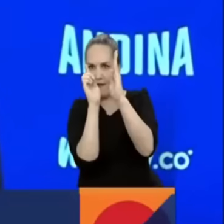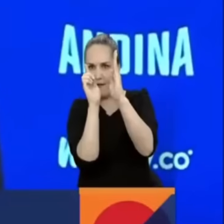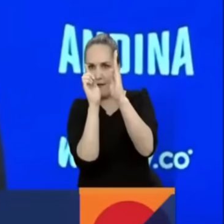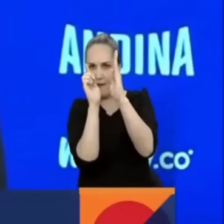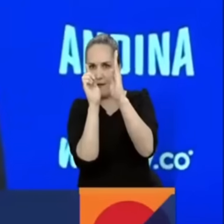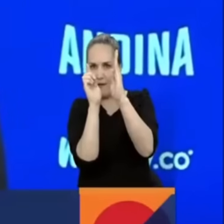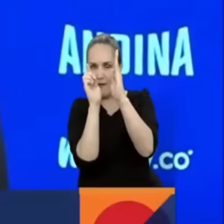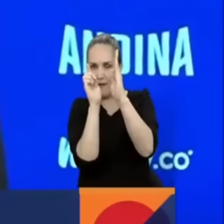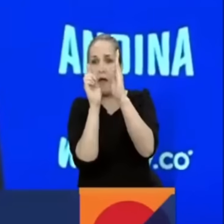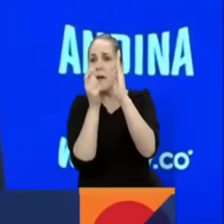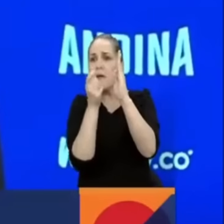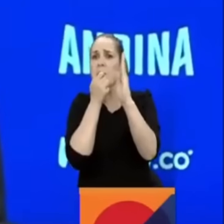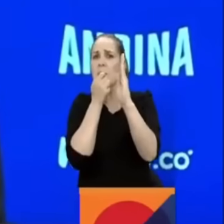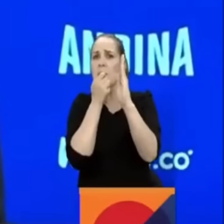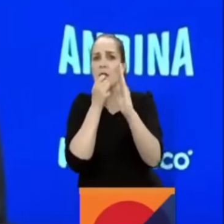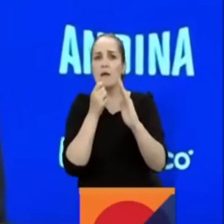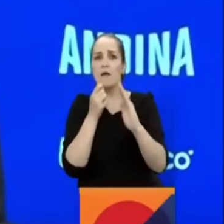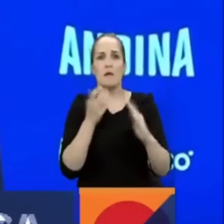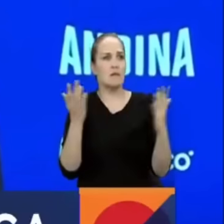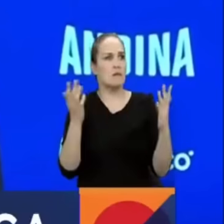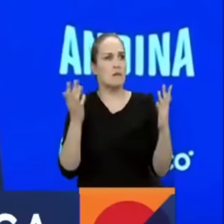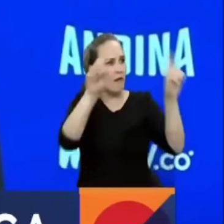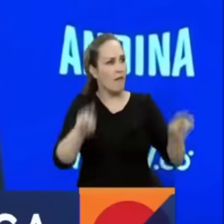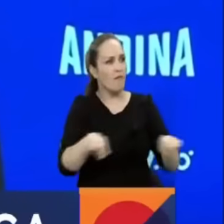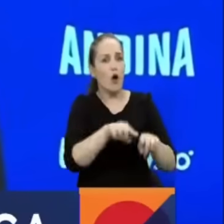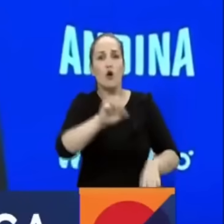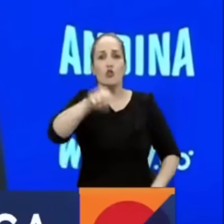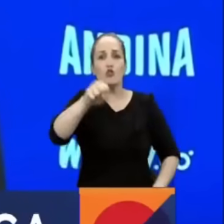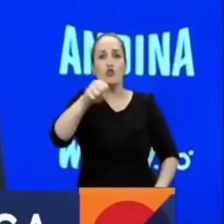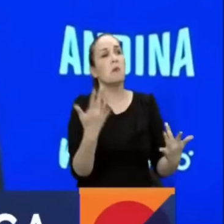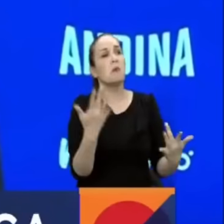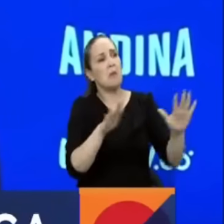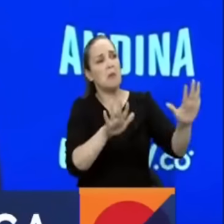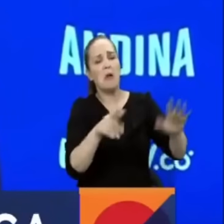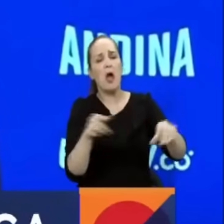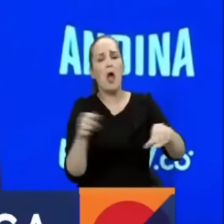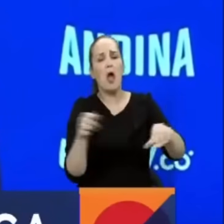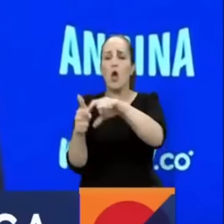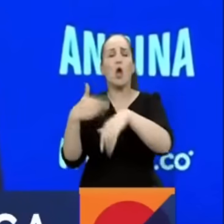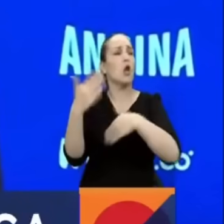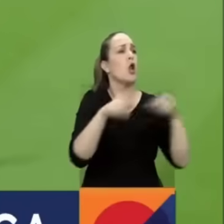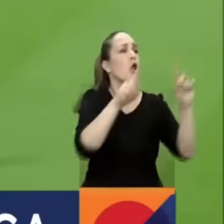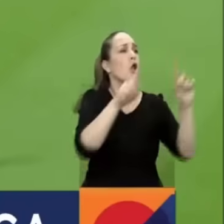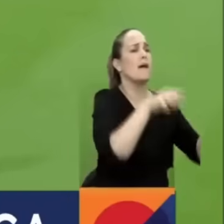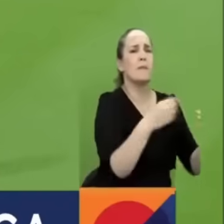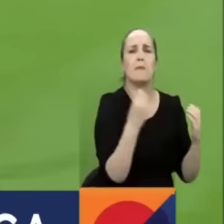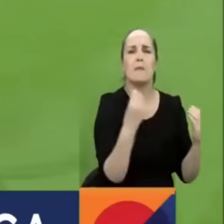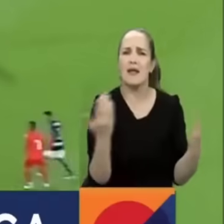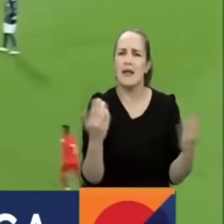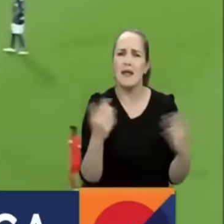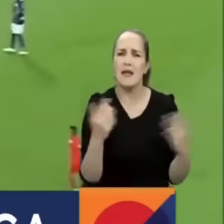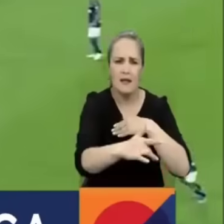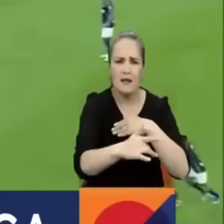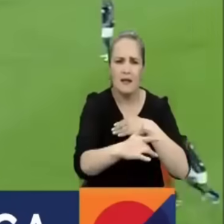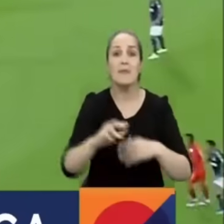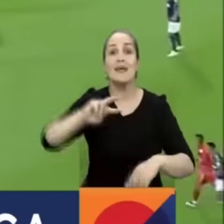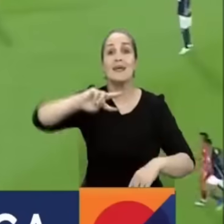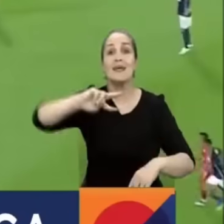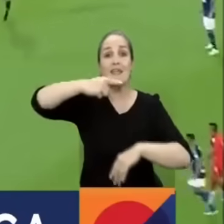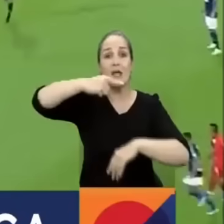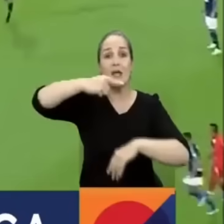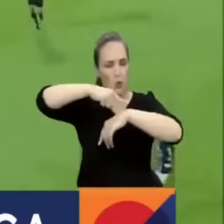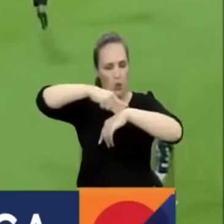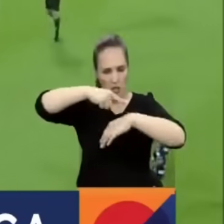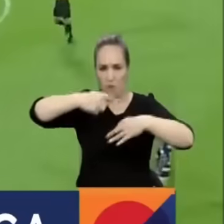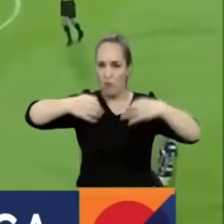VAR. Yo le manifesté. ¿Por qué en esta jugada, si ustedes saben que es fuera de lugar, por qué esperan el VAR? Para el segundo tiempo, Millonarios consiguió el gol